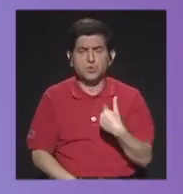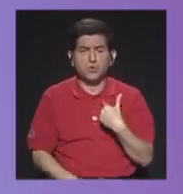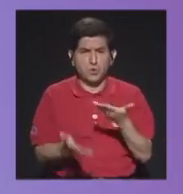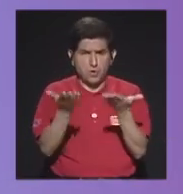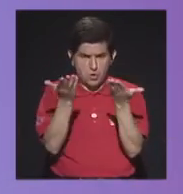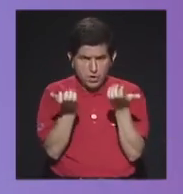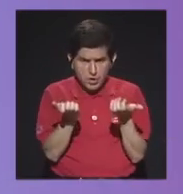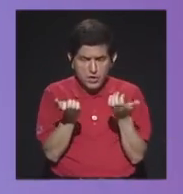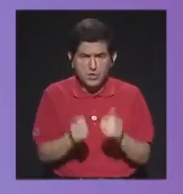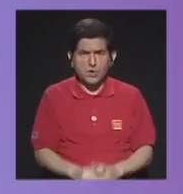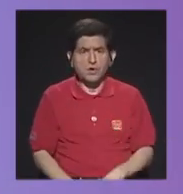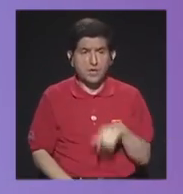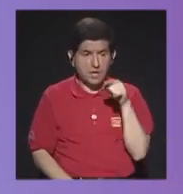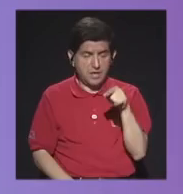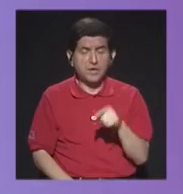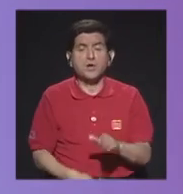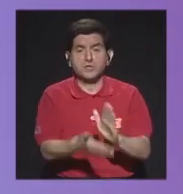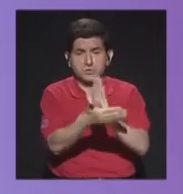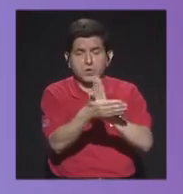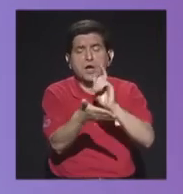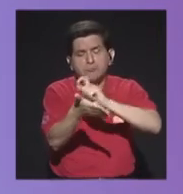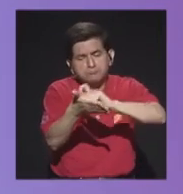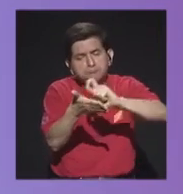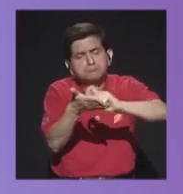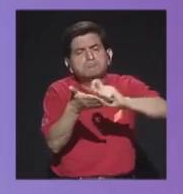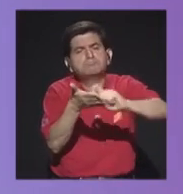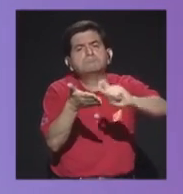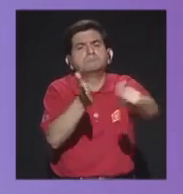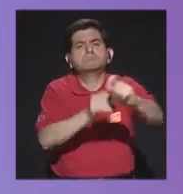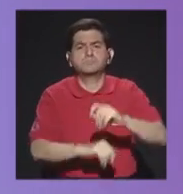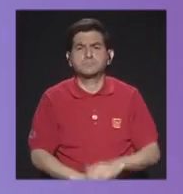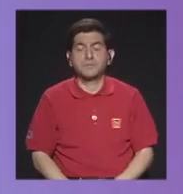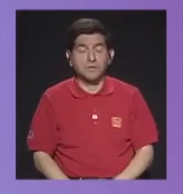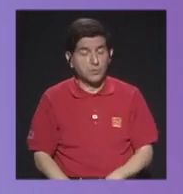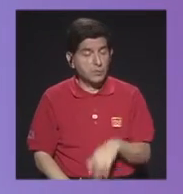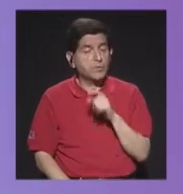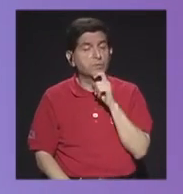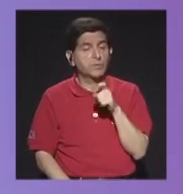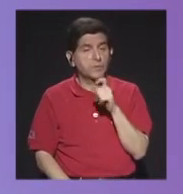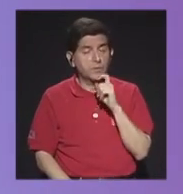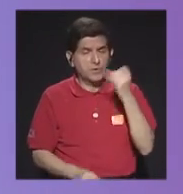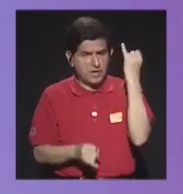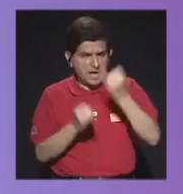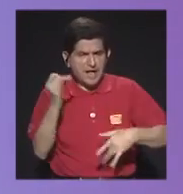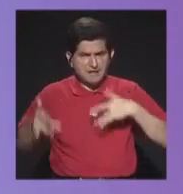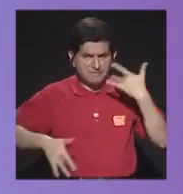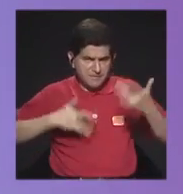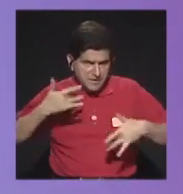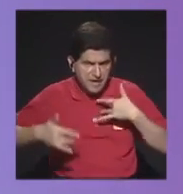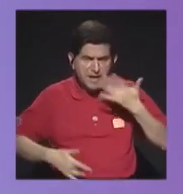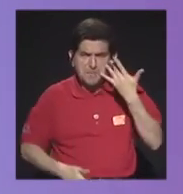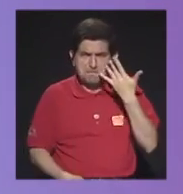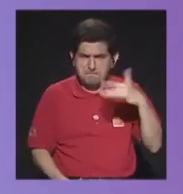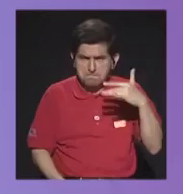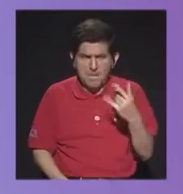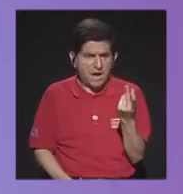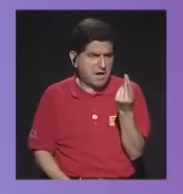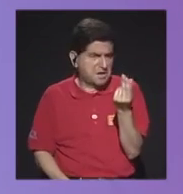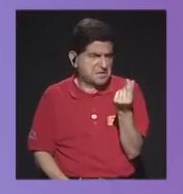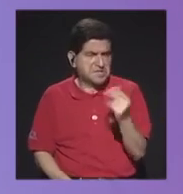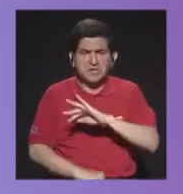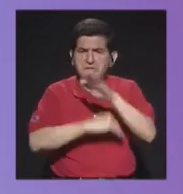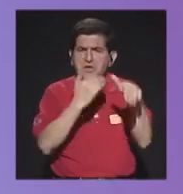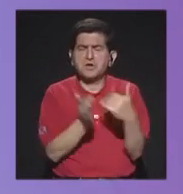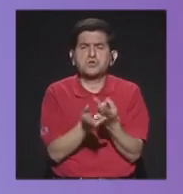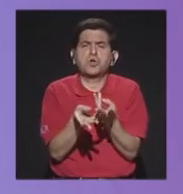eso en ese papel, nos decían ellas, ¿verdad? Entonces es muy duro porque al final sentimos que pareciera que el dinero lo resuelve